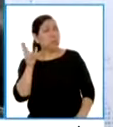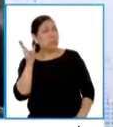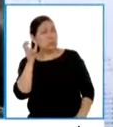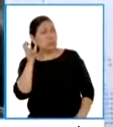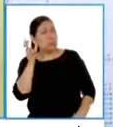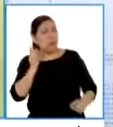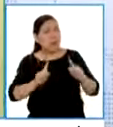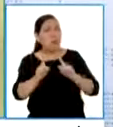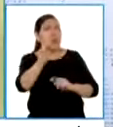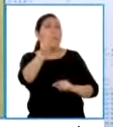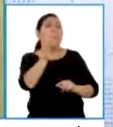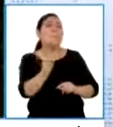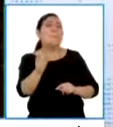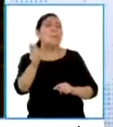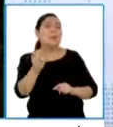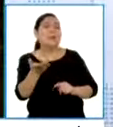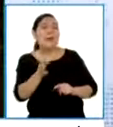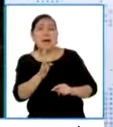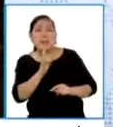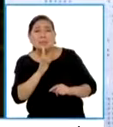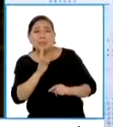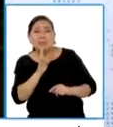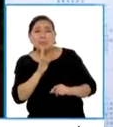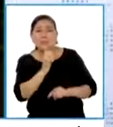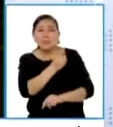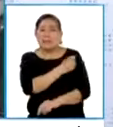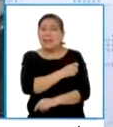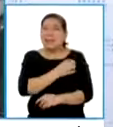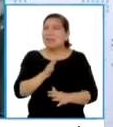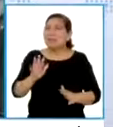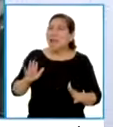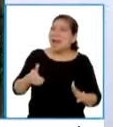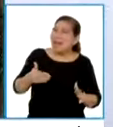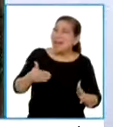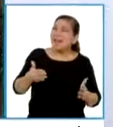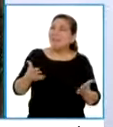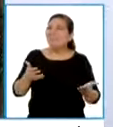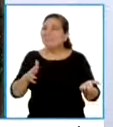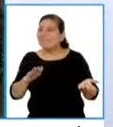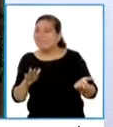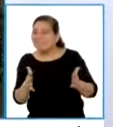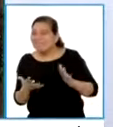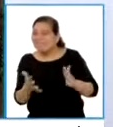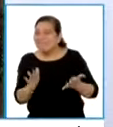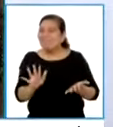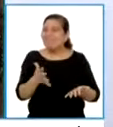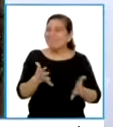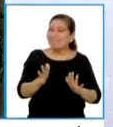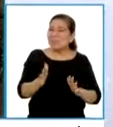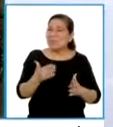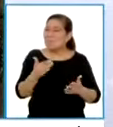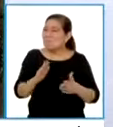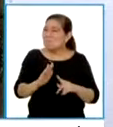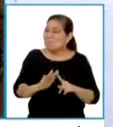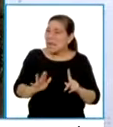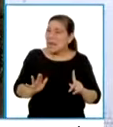que algunas personas están hablando de vacunas irregulares, de actos de vacunación